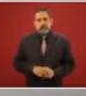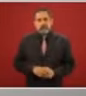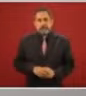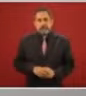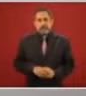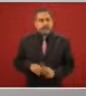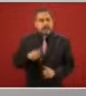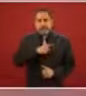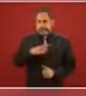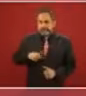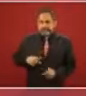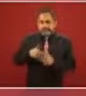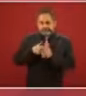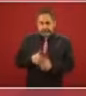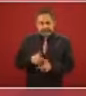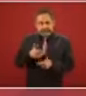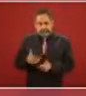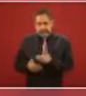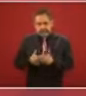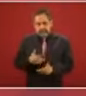tenemos que seguir